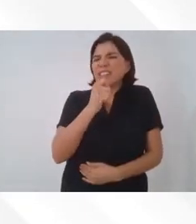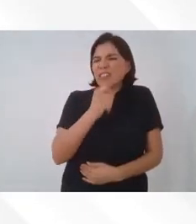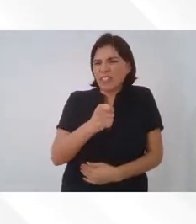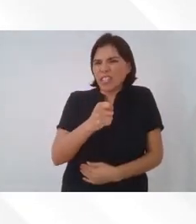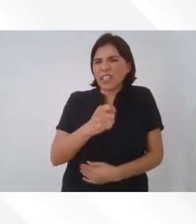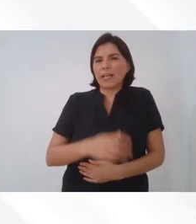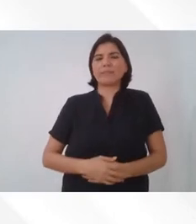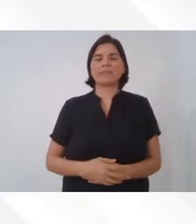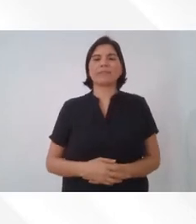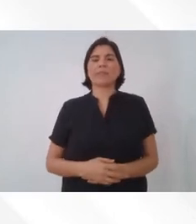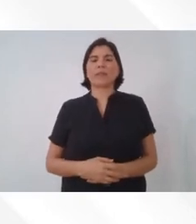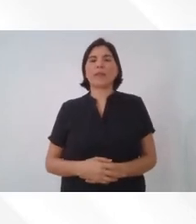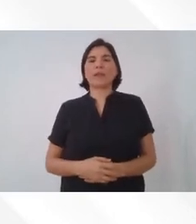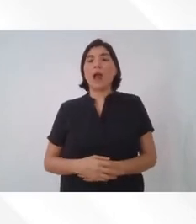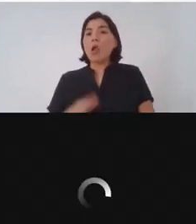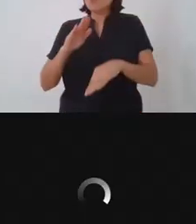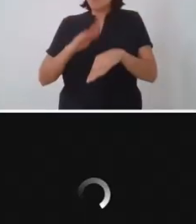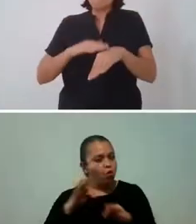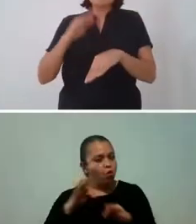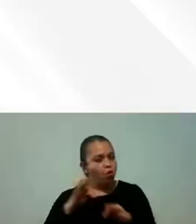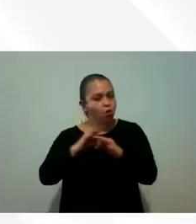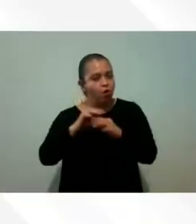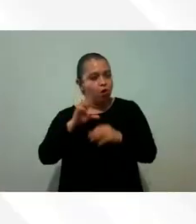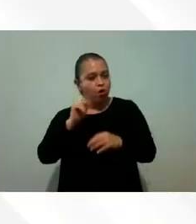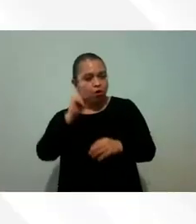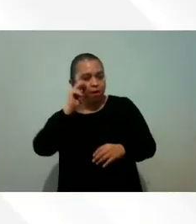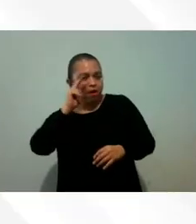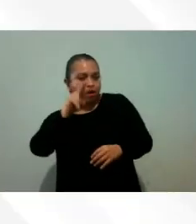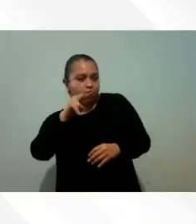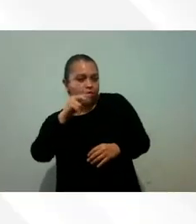esencial es invisible para los ojos.